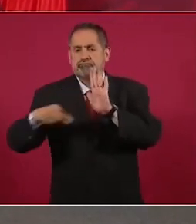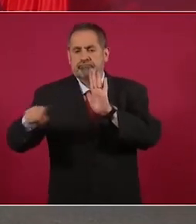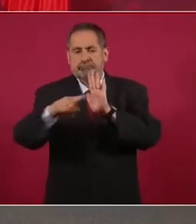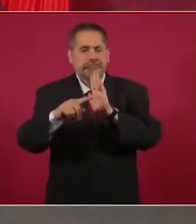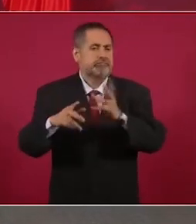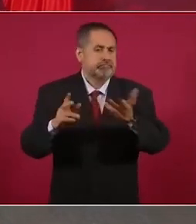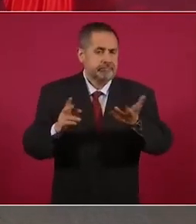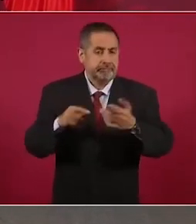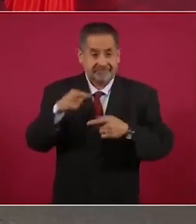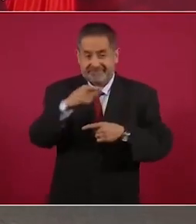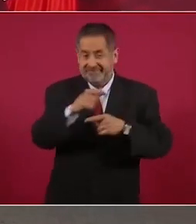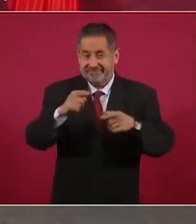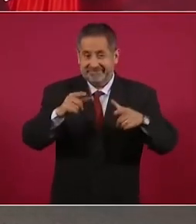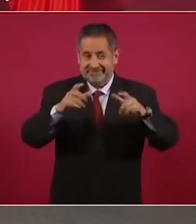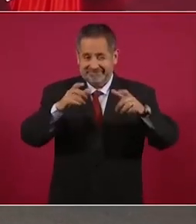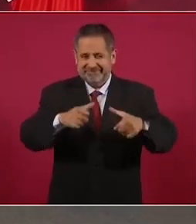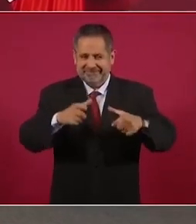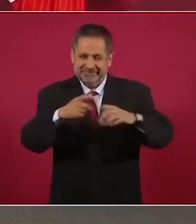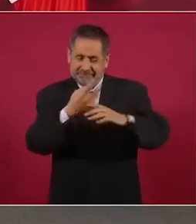Pero esa cueva